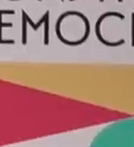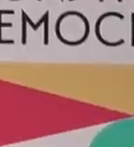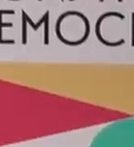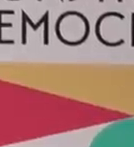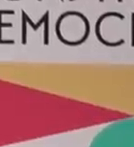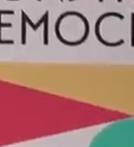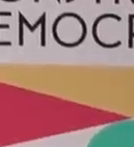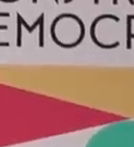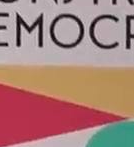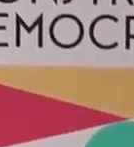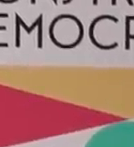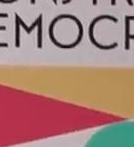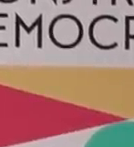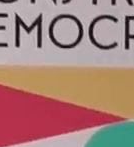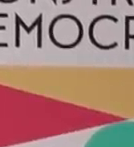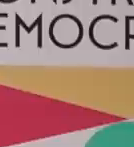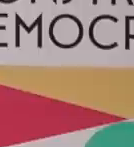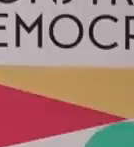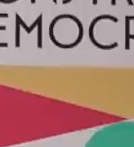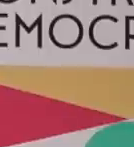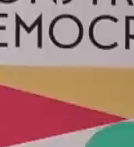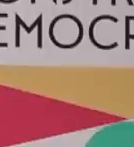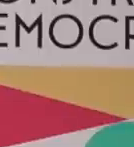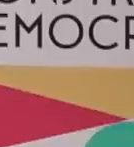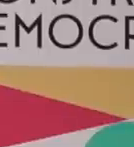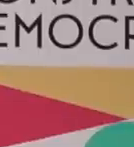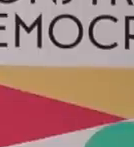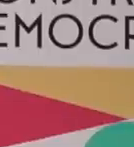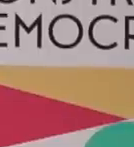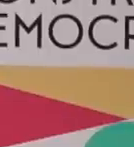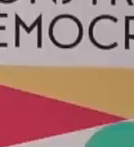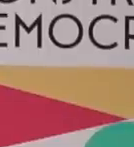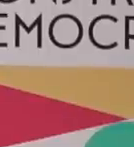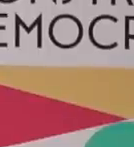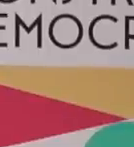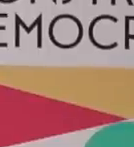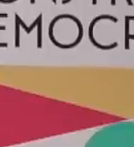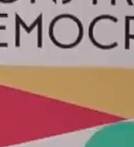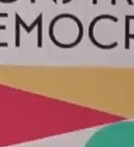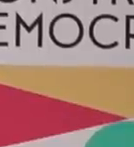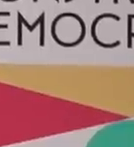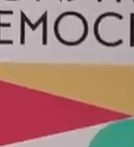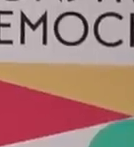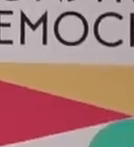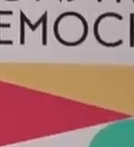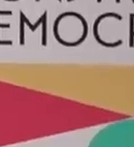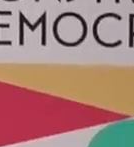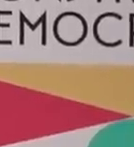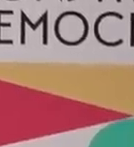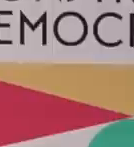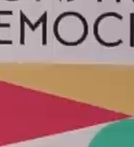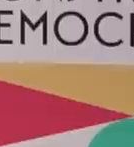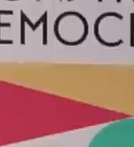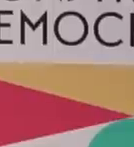es el humor en este camino. Hoy, mucho más en común, volvemos a casa con muchas ideas, con muchas